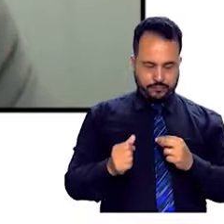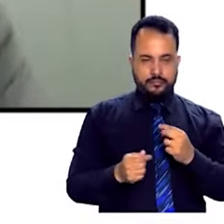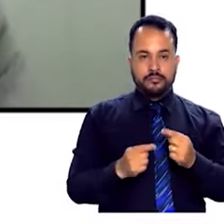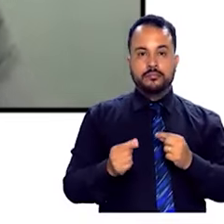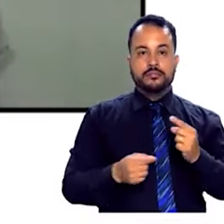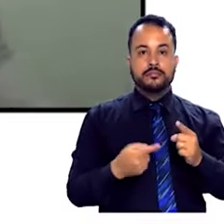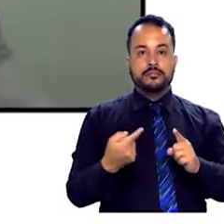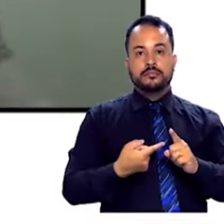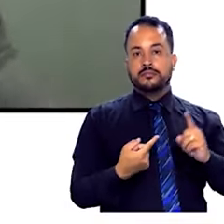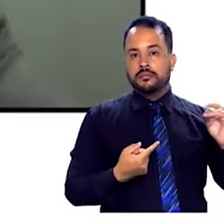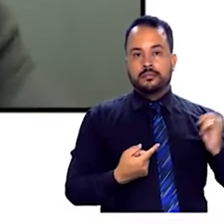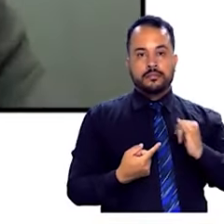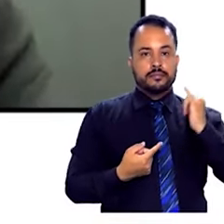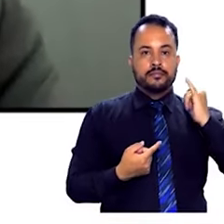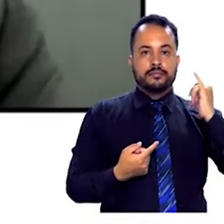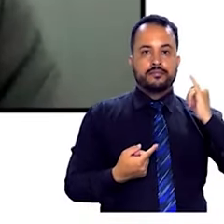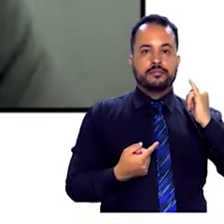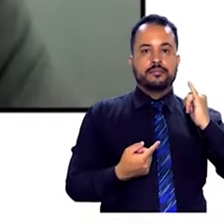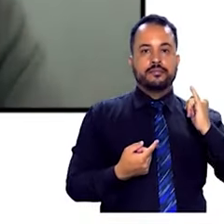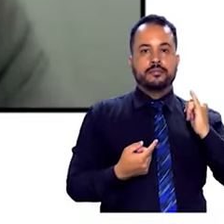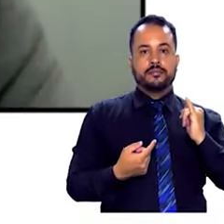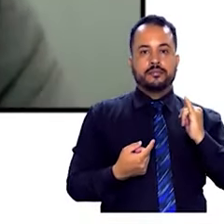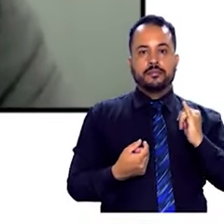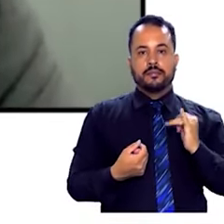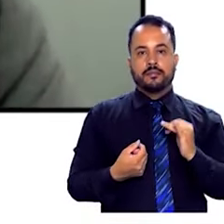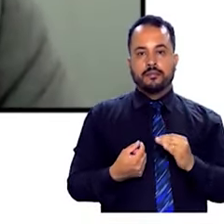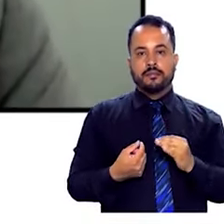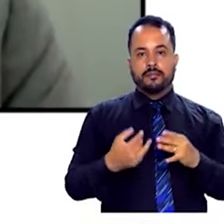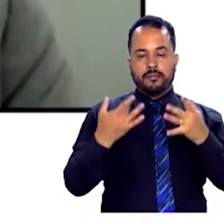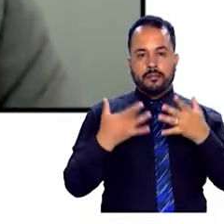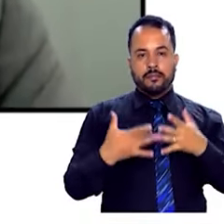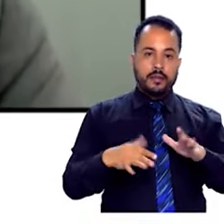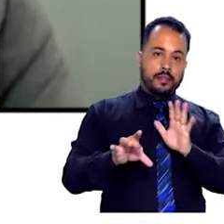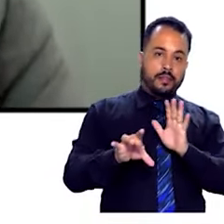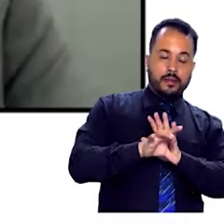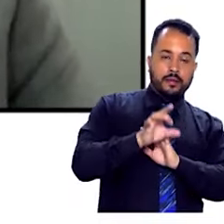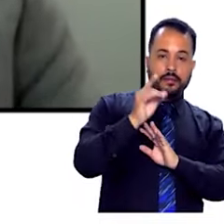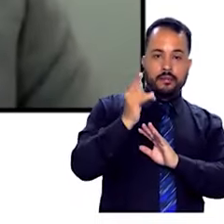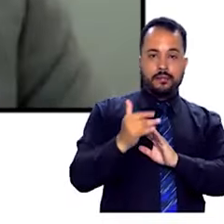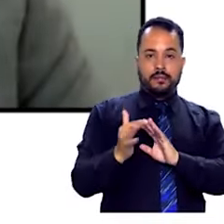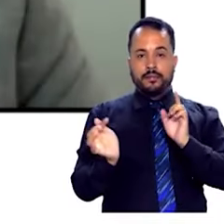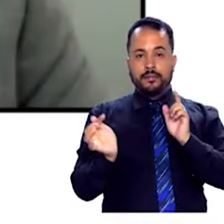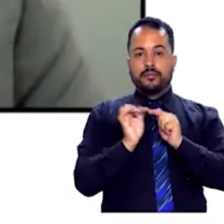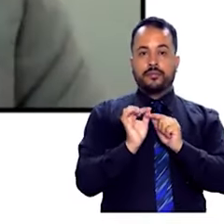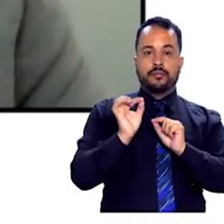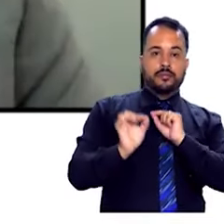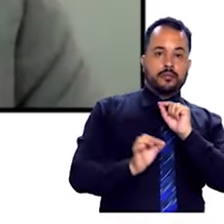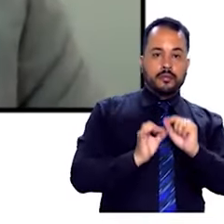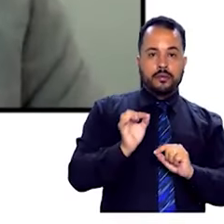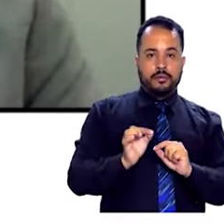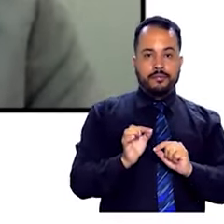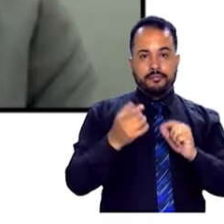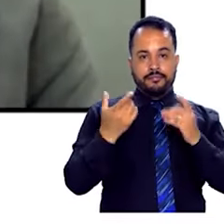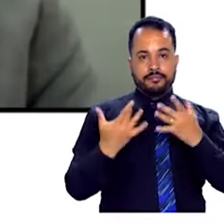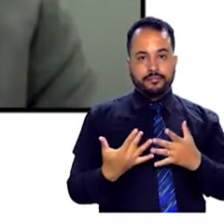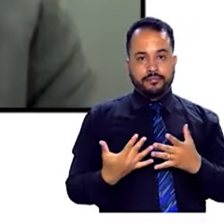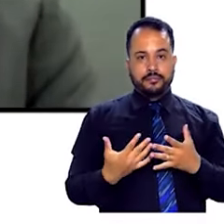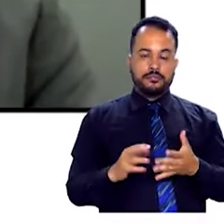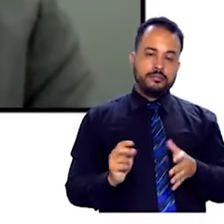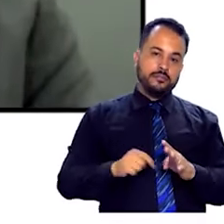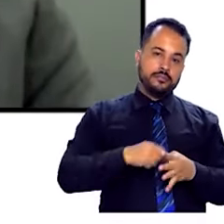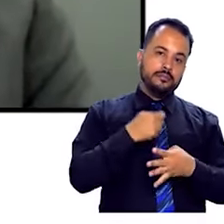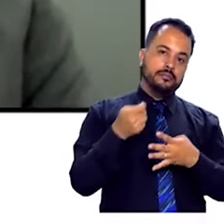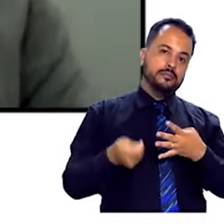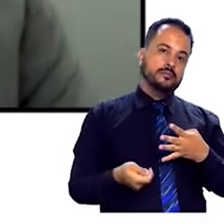Ley Pero necesita ser una sentencia especialmente carente de fundamentos en cuanto a